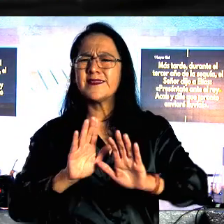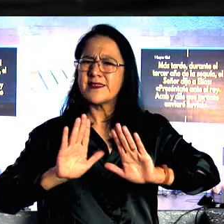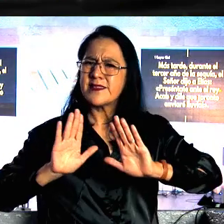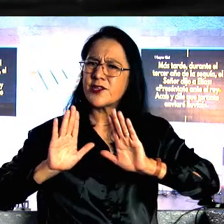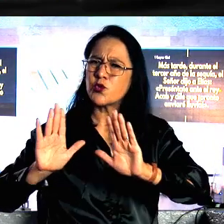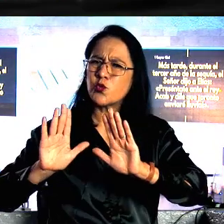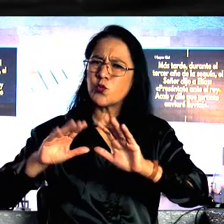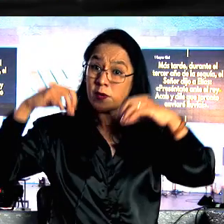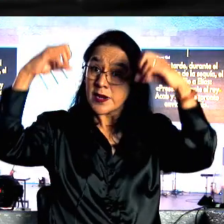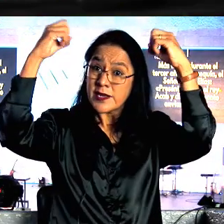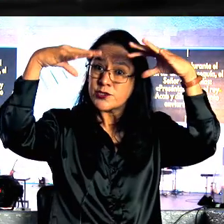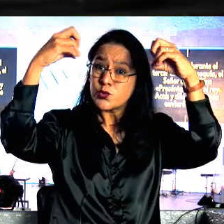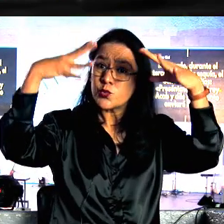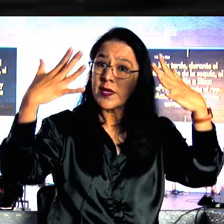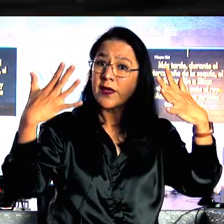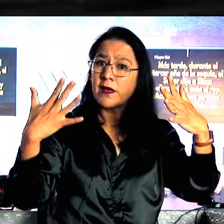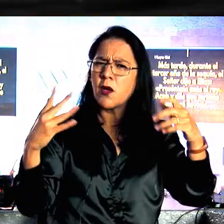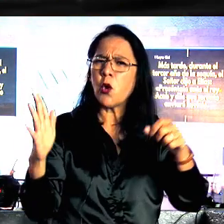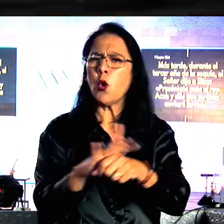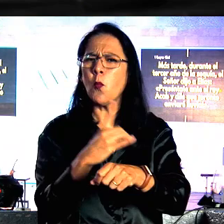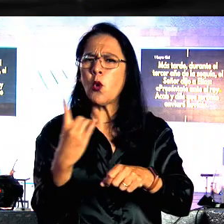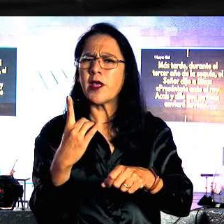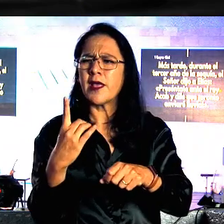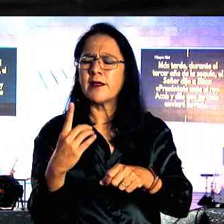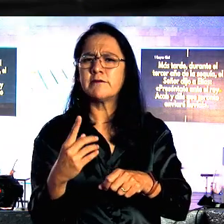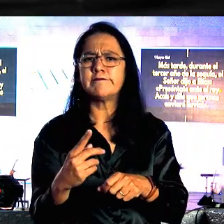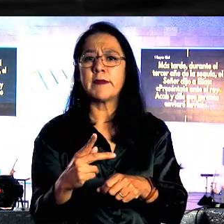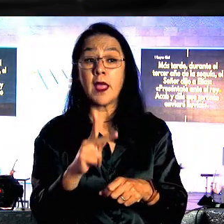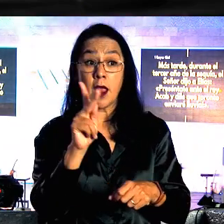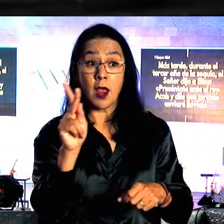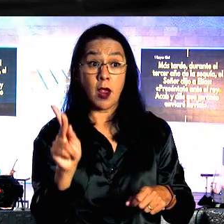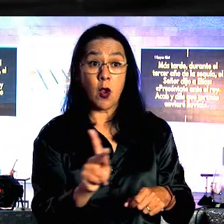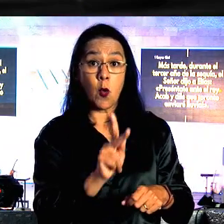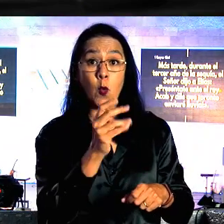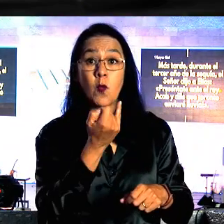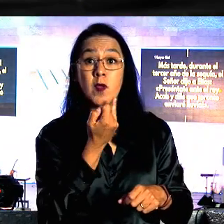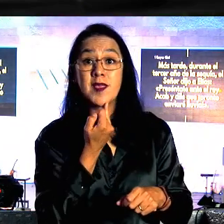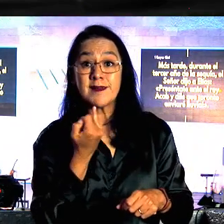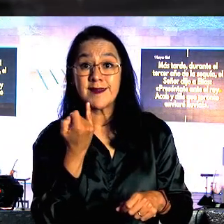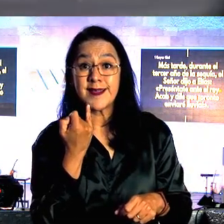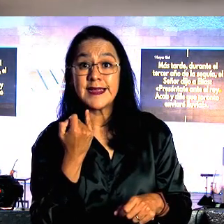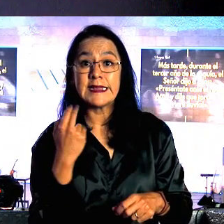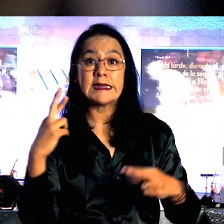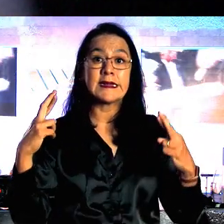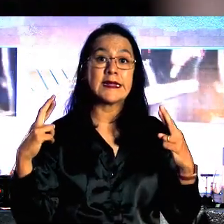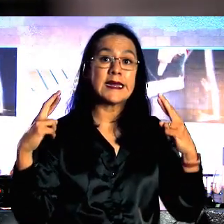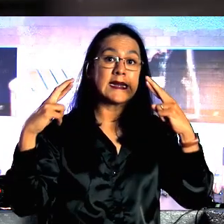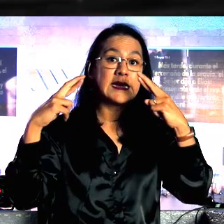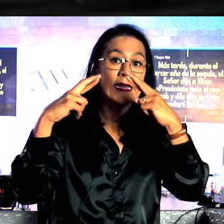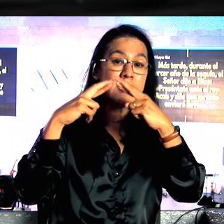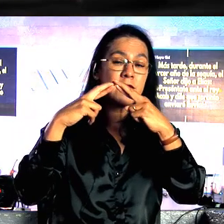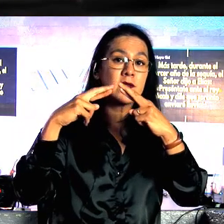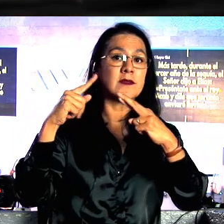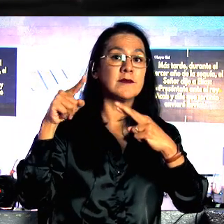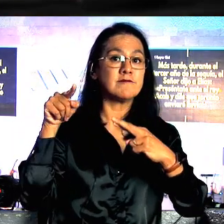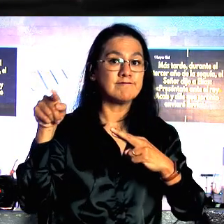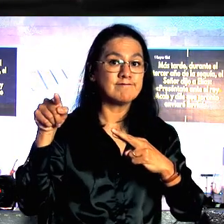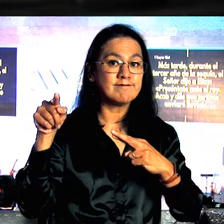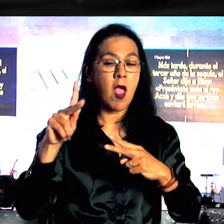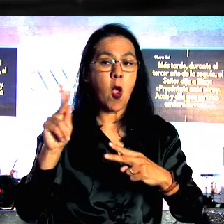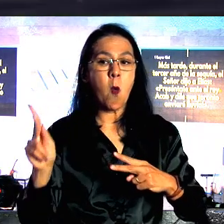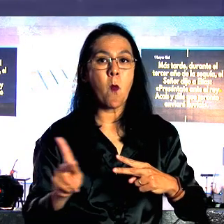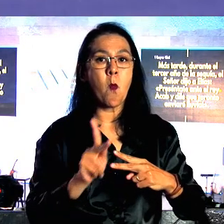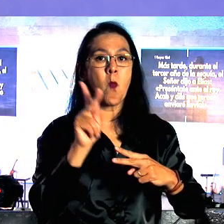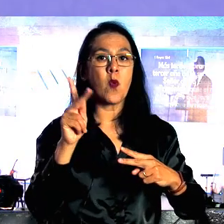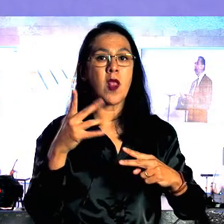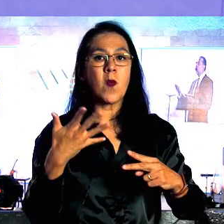el pueblo el pueblo era un pueblo religioso pero también era un pueblo que tenía dudas el pueblo era un pueblo